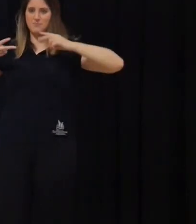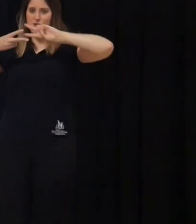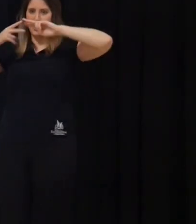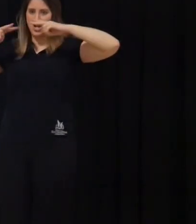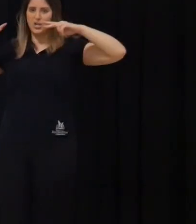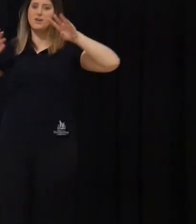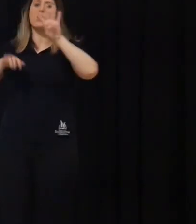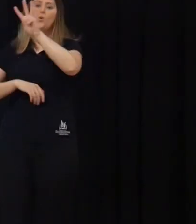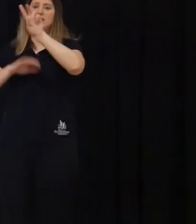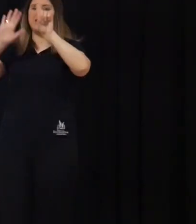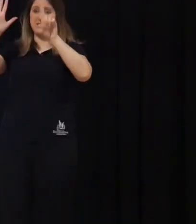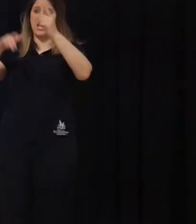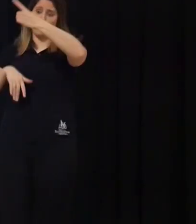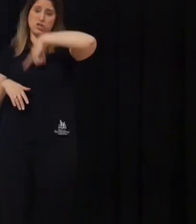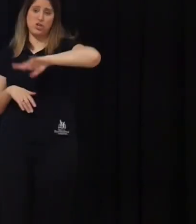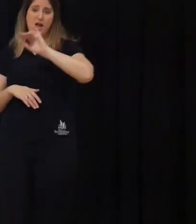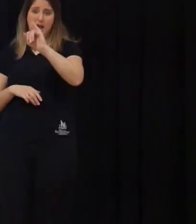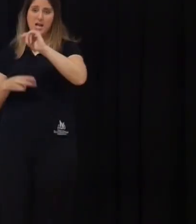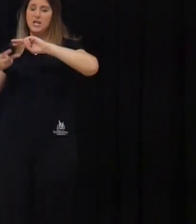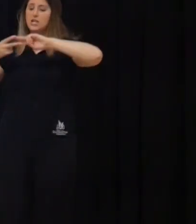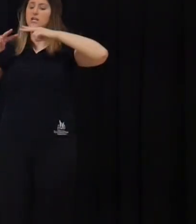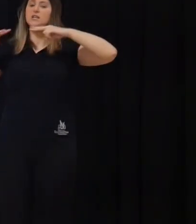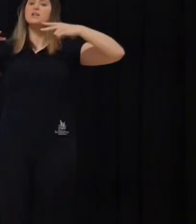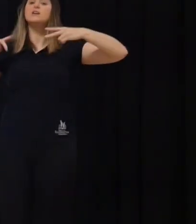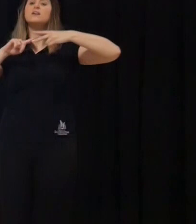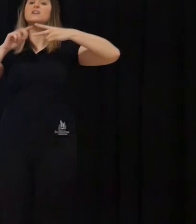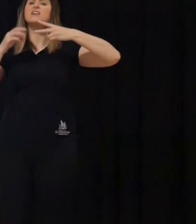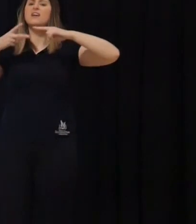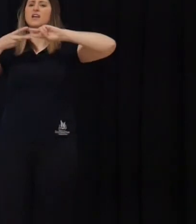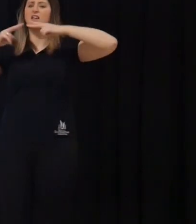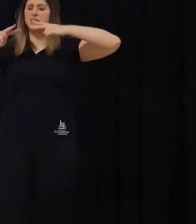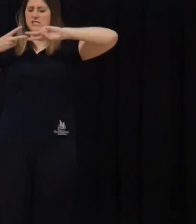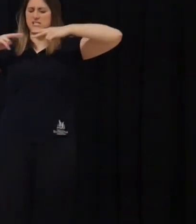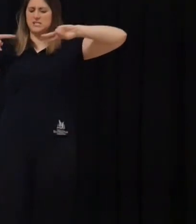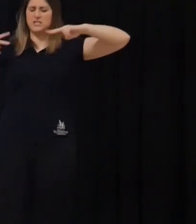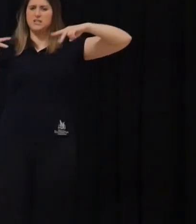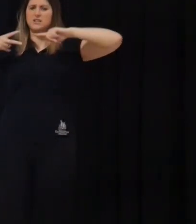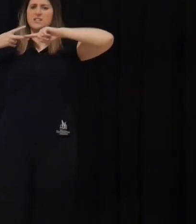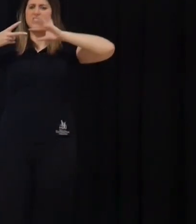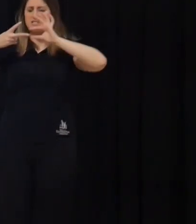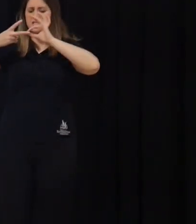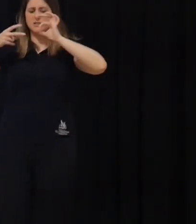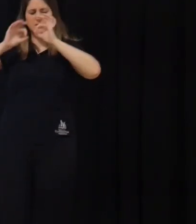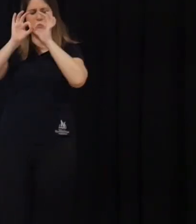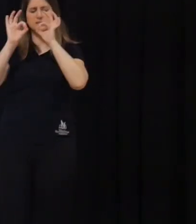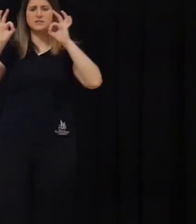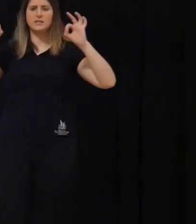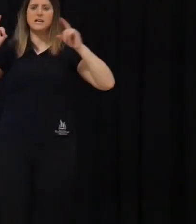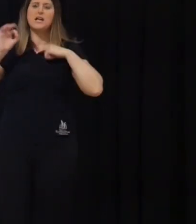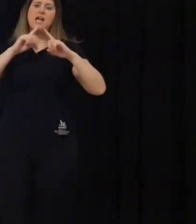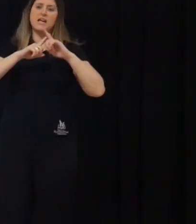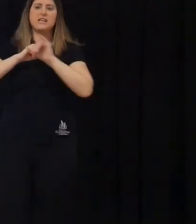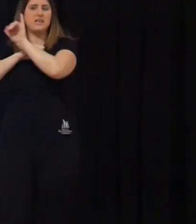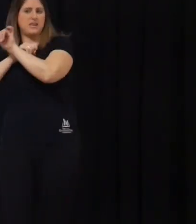cromosomas 46 que tenemos están formados por un filamento replegado que conforma esa morfología de X.